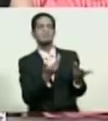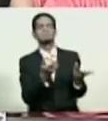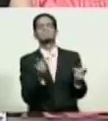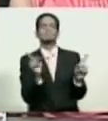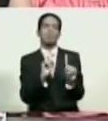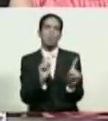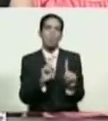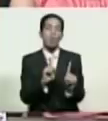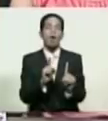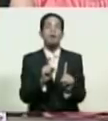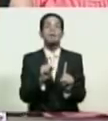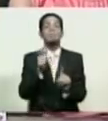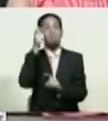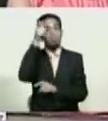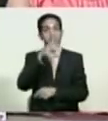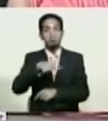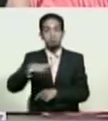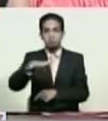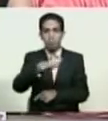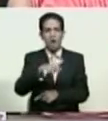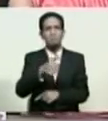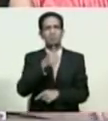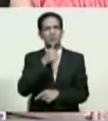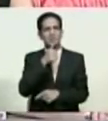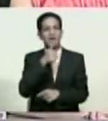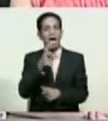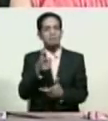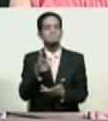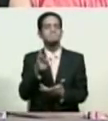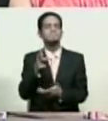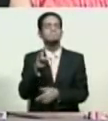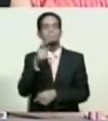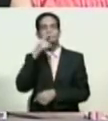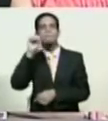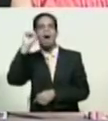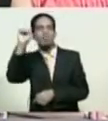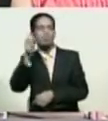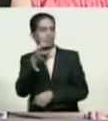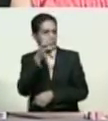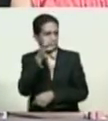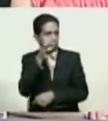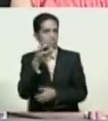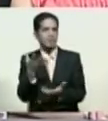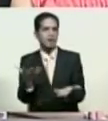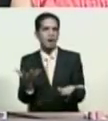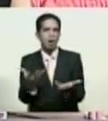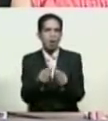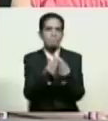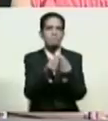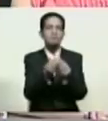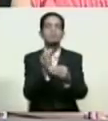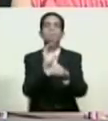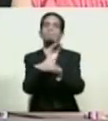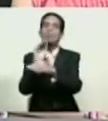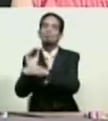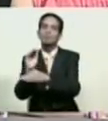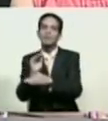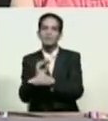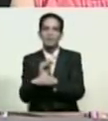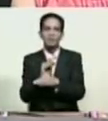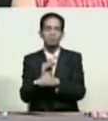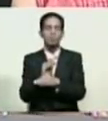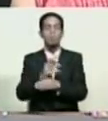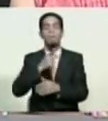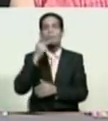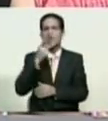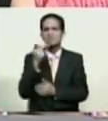El favor del pueblo se lo ganó el presidente Maduro, escuchándolo, acompañándolo, protegiéndolo, como debe ser una clase